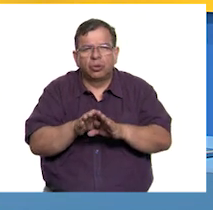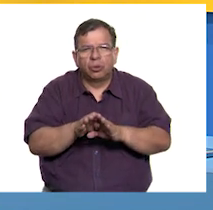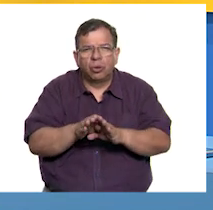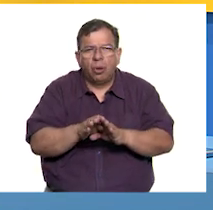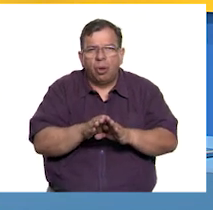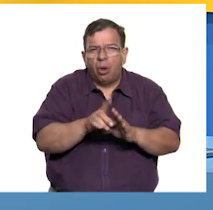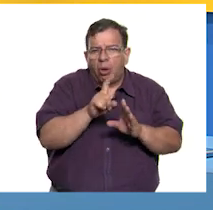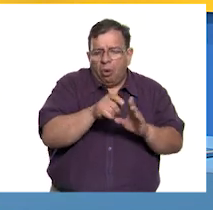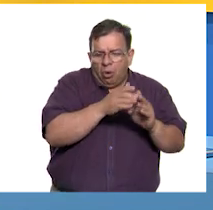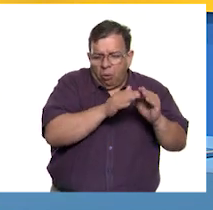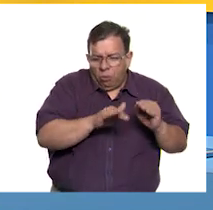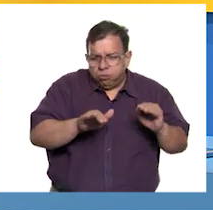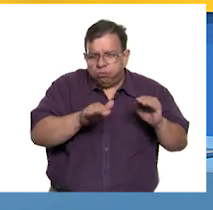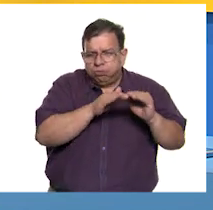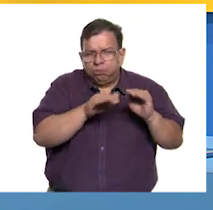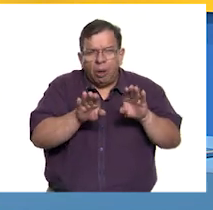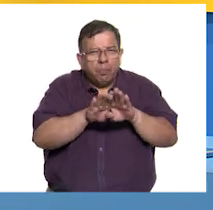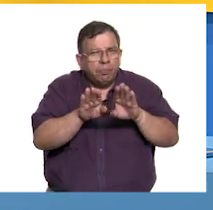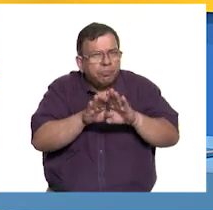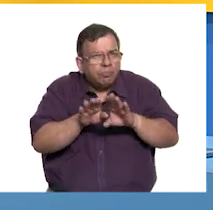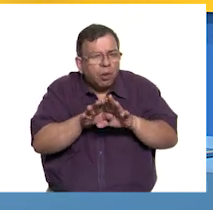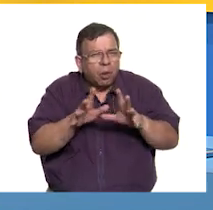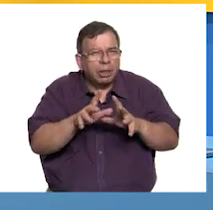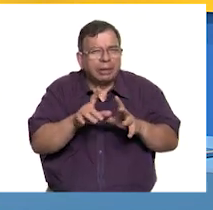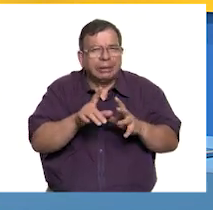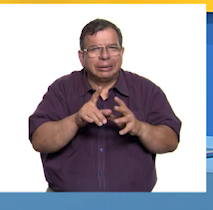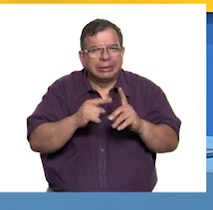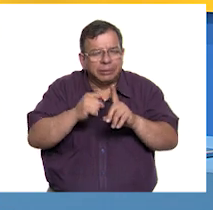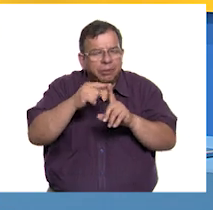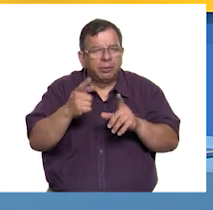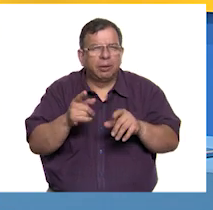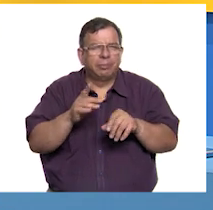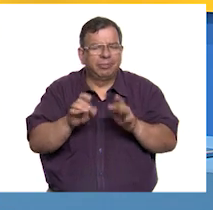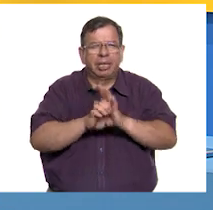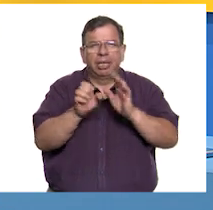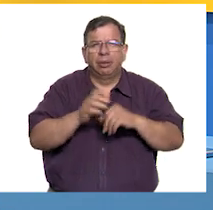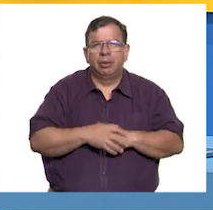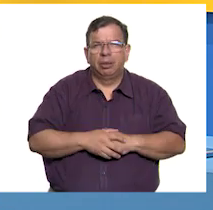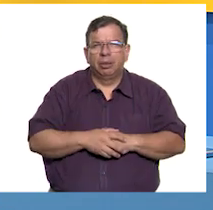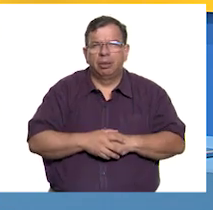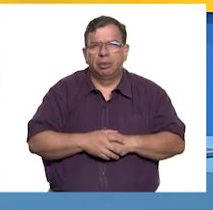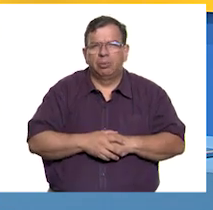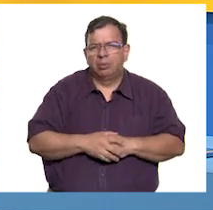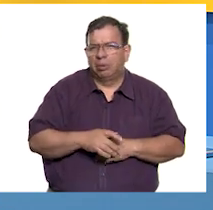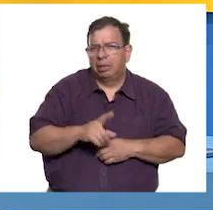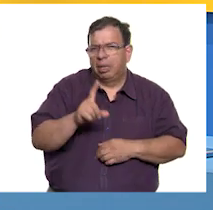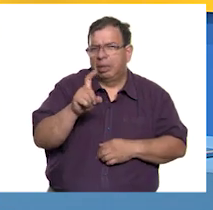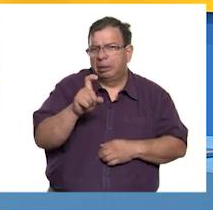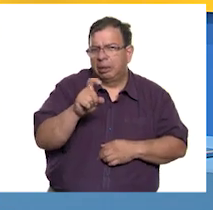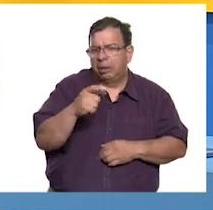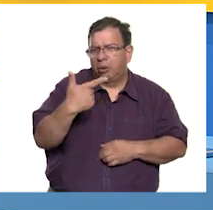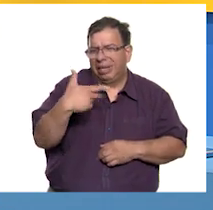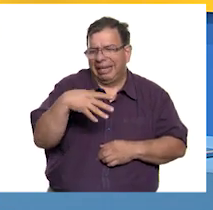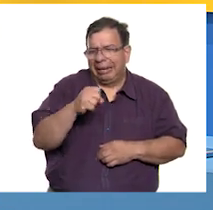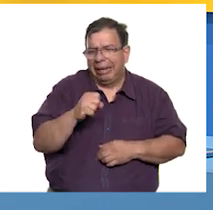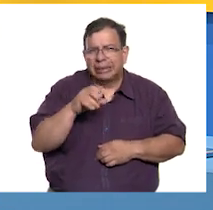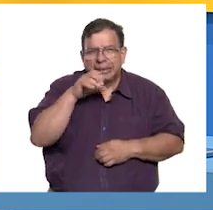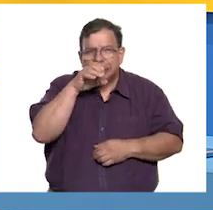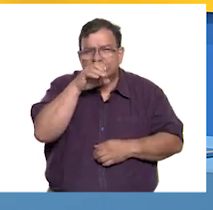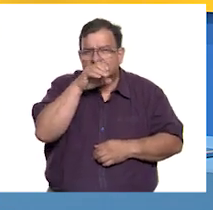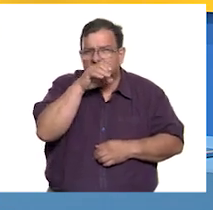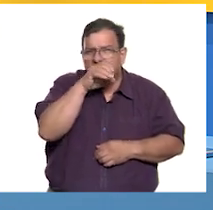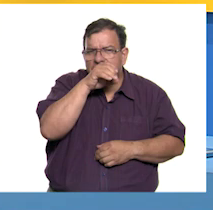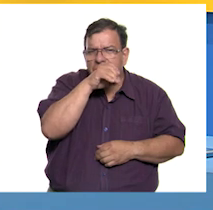fluido debido a una diferencia de temperatura, como por ejemplo, cuando se calienta un líquido o un gas,